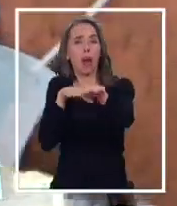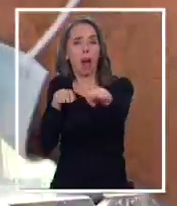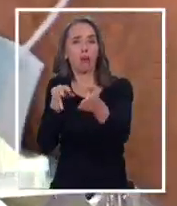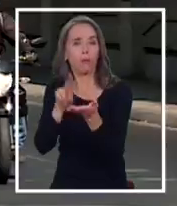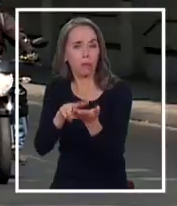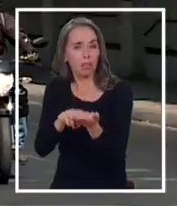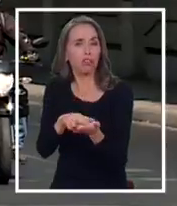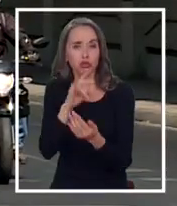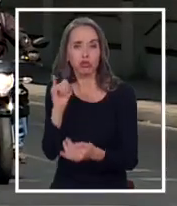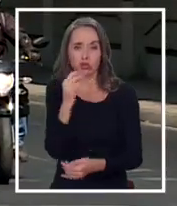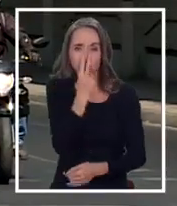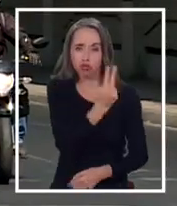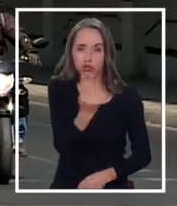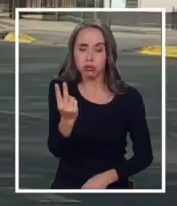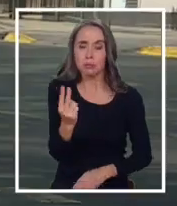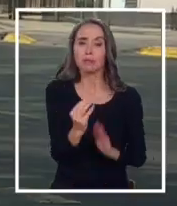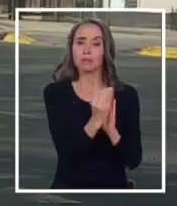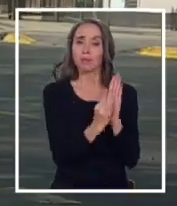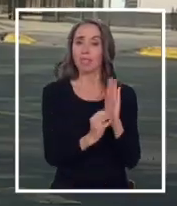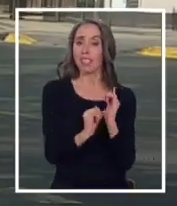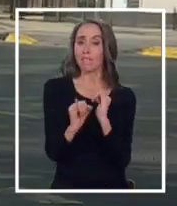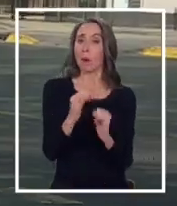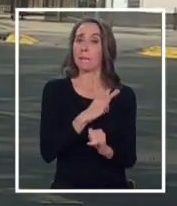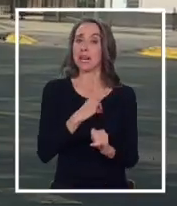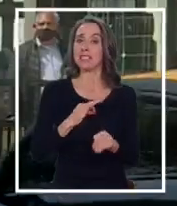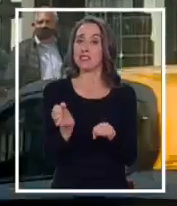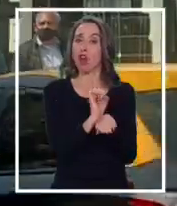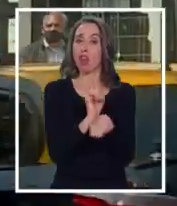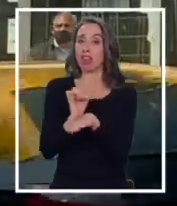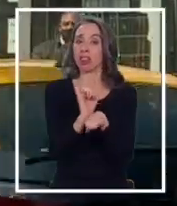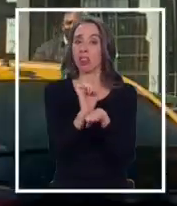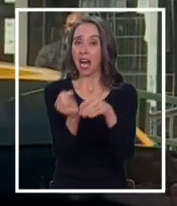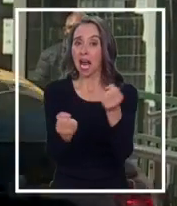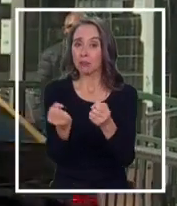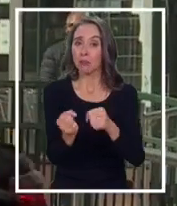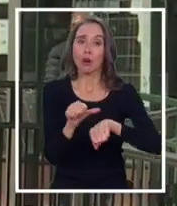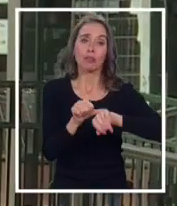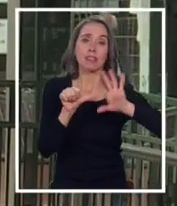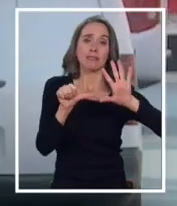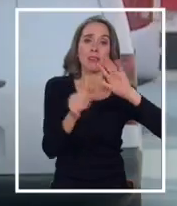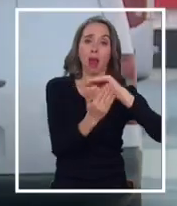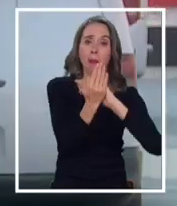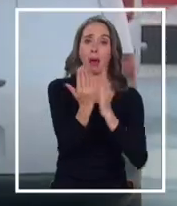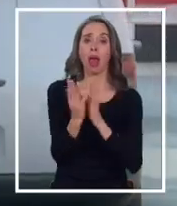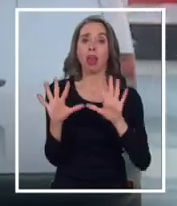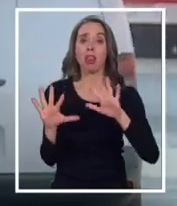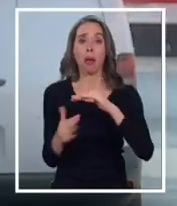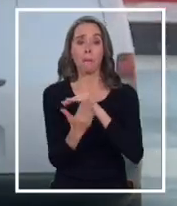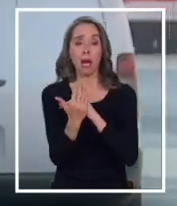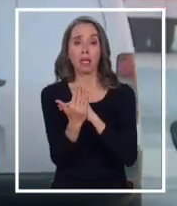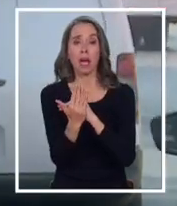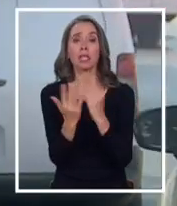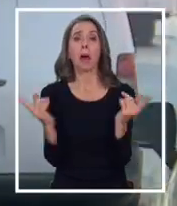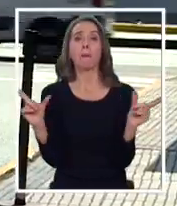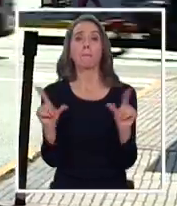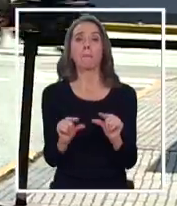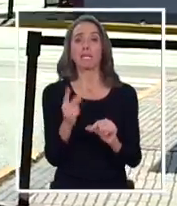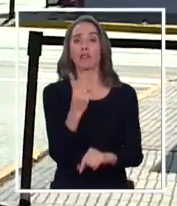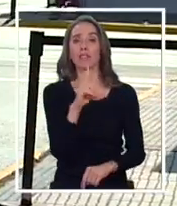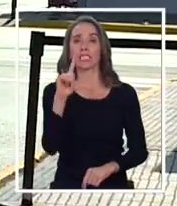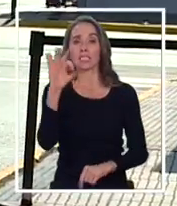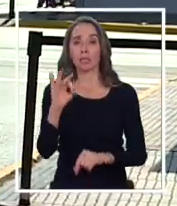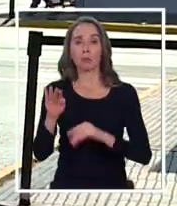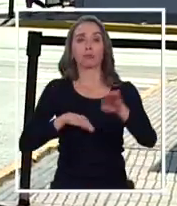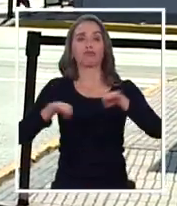verdad según cifras del ministerio de transportes entre las 6 y 10 de la mañana la movilidad disminuyó un 27 por ciento